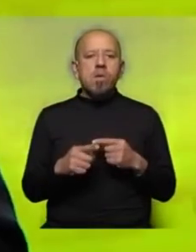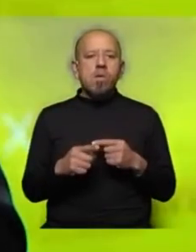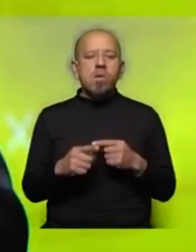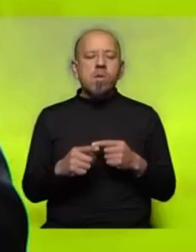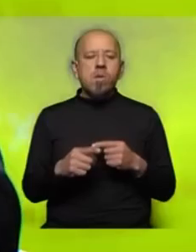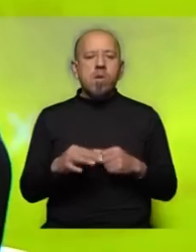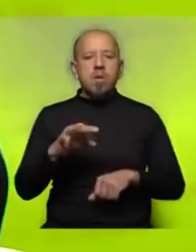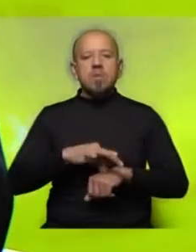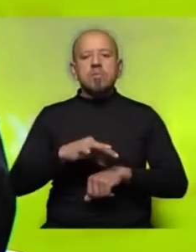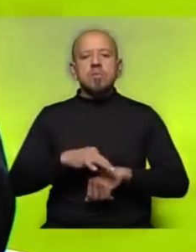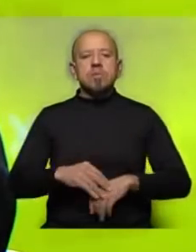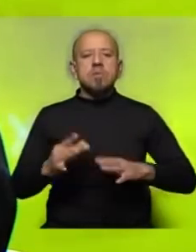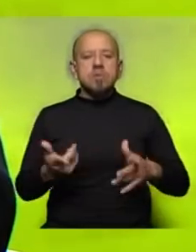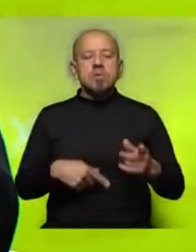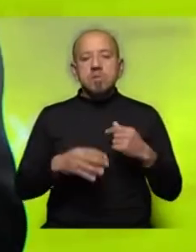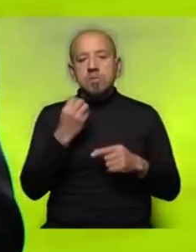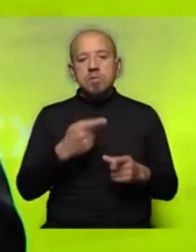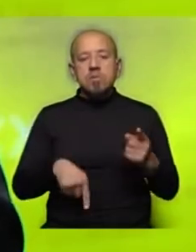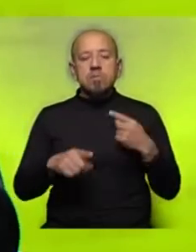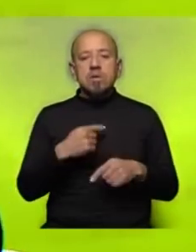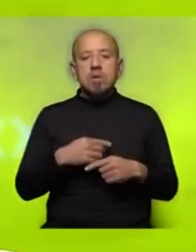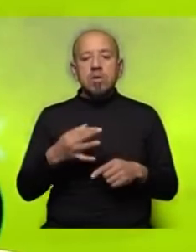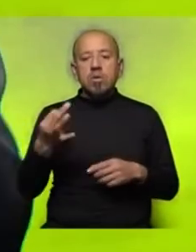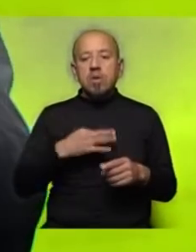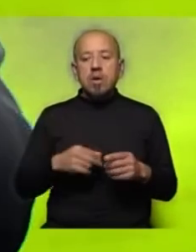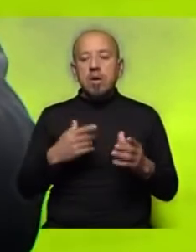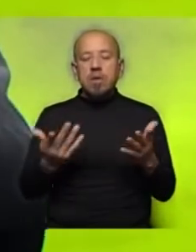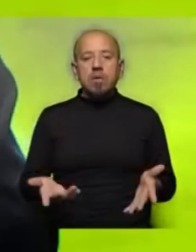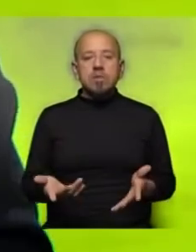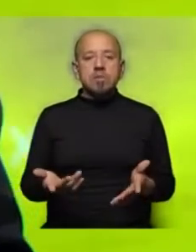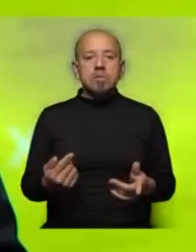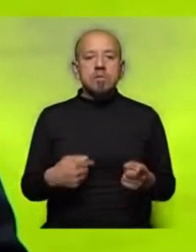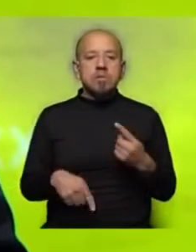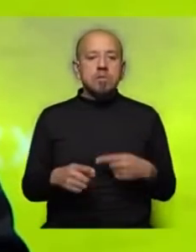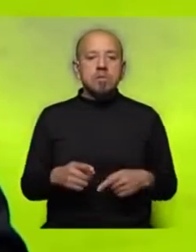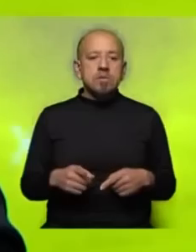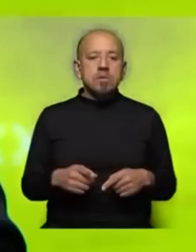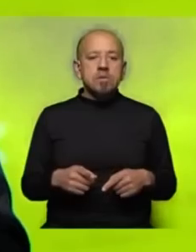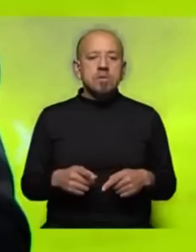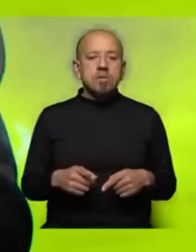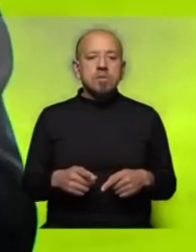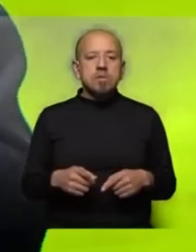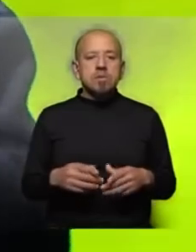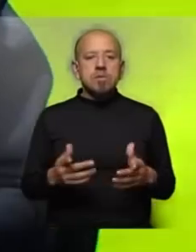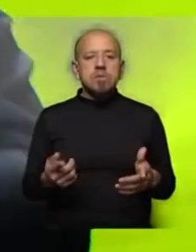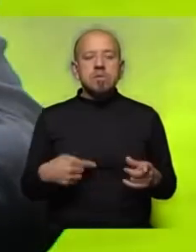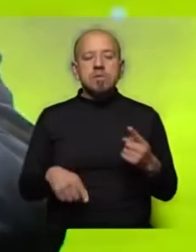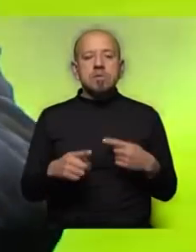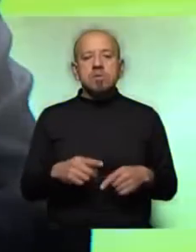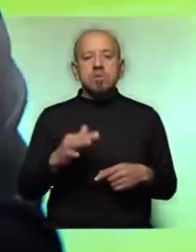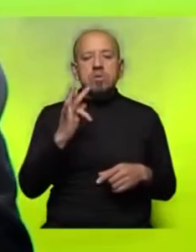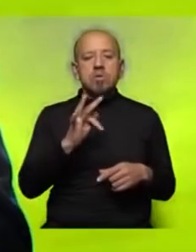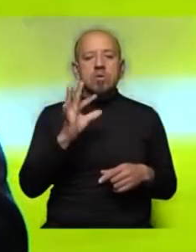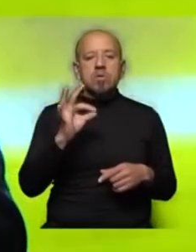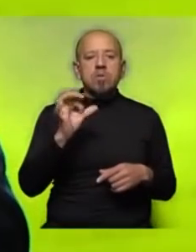doctor a ver cómo estamos para que nos dé un diagnóstico de la situación y no cualquier doctor sino José min Arrieta candidato de fosalba que